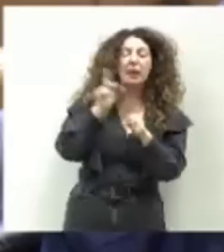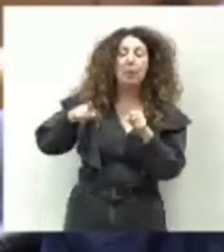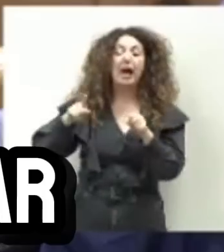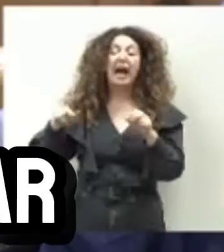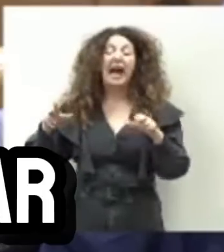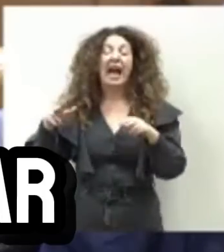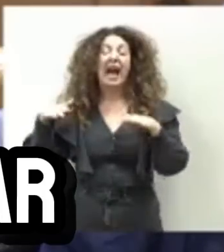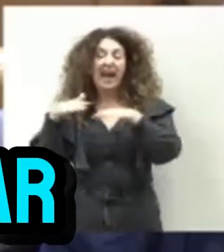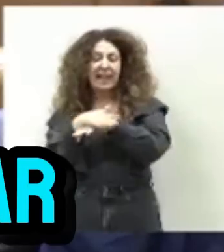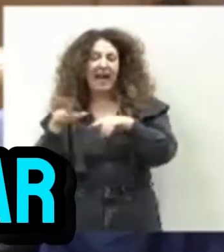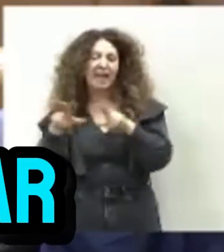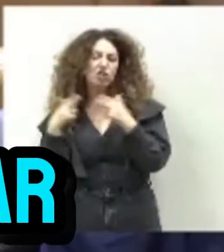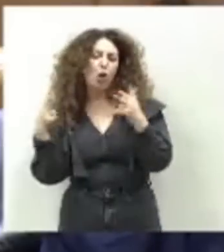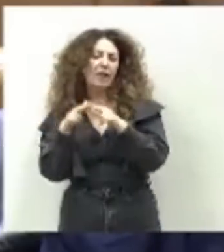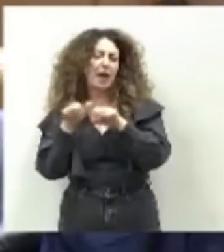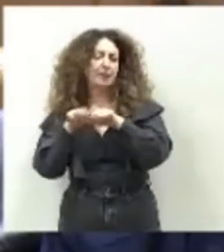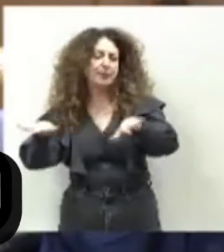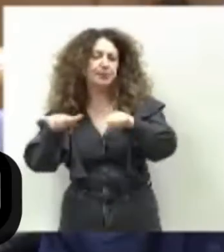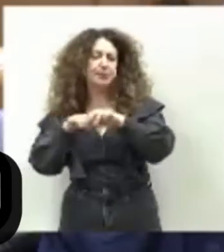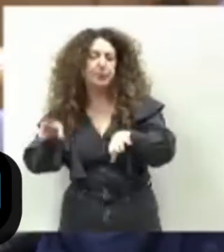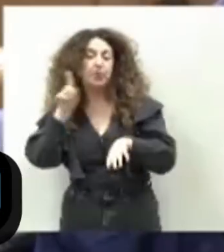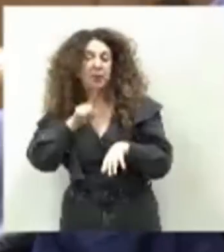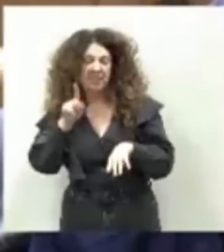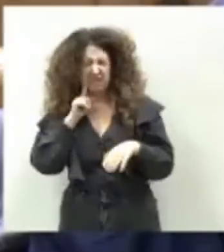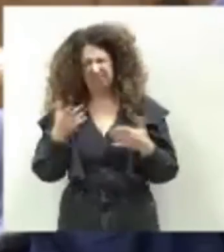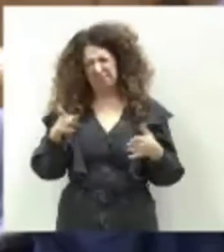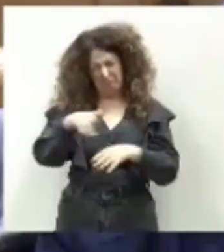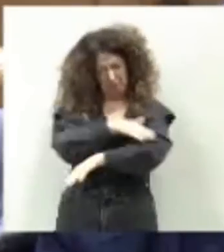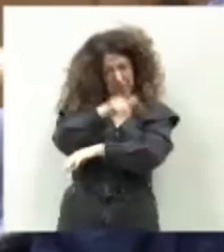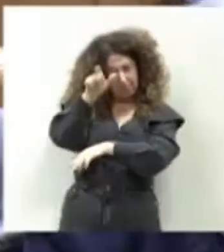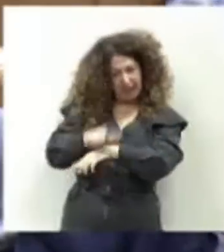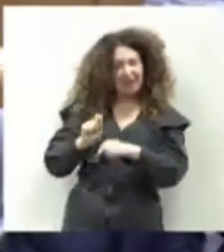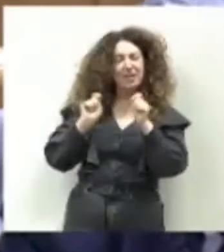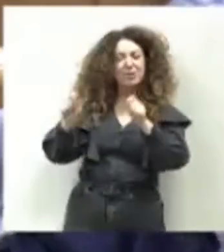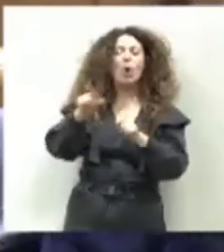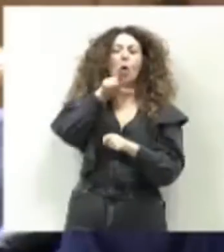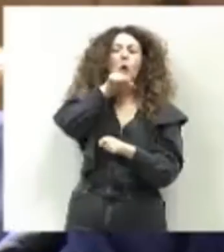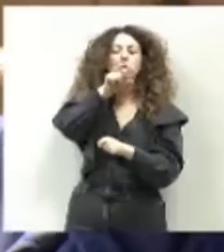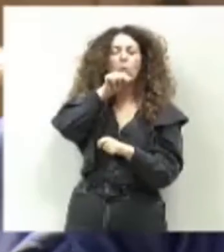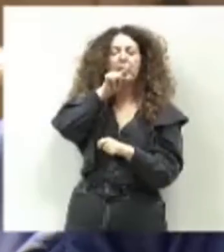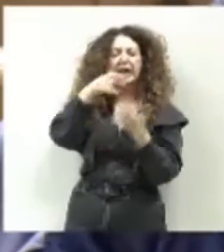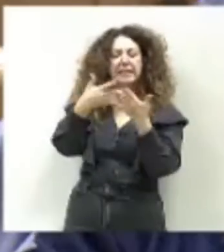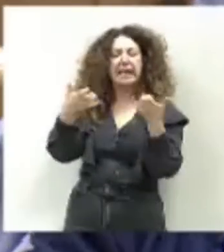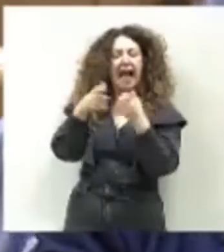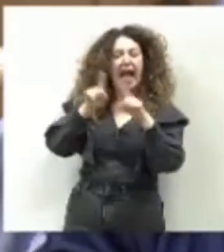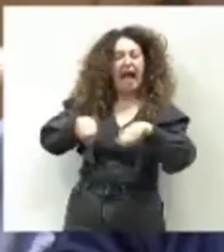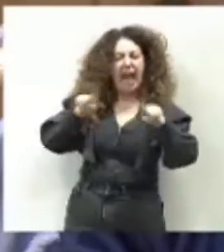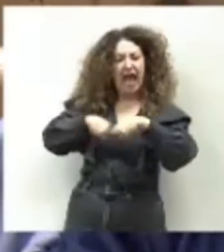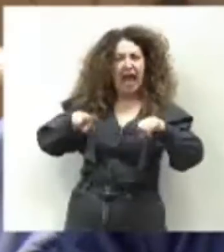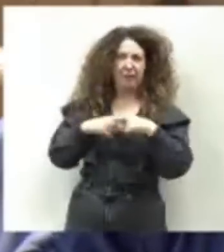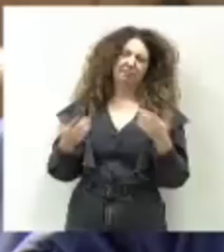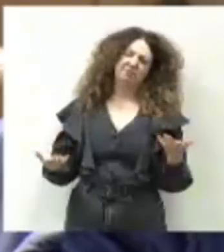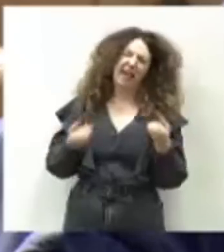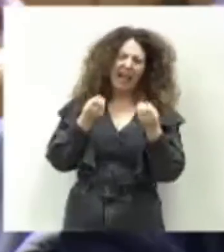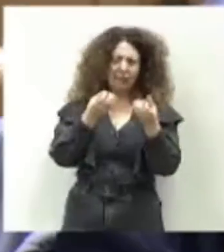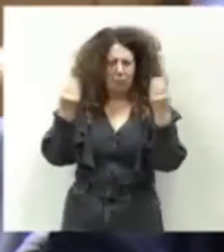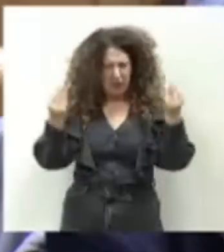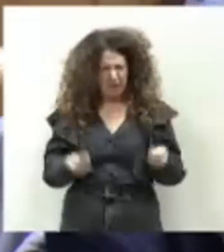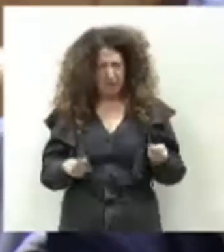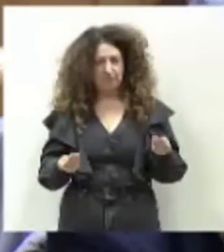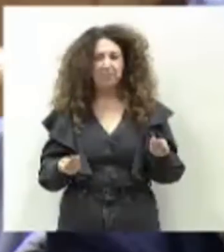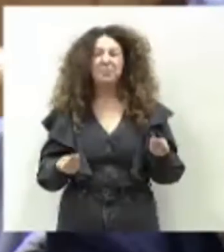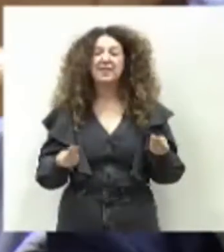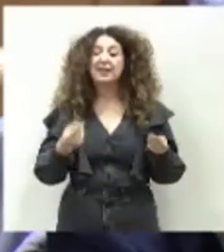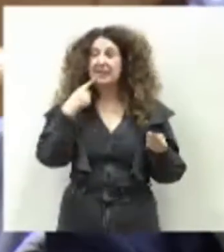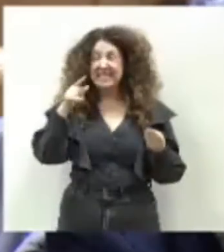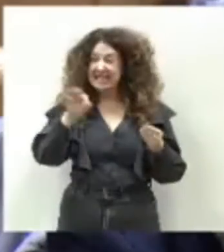tuitero, mucho mejor facilitar información como está haciendo estos días, ahora y siempre. ¿Usted no lo cree? Señor Puente, ni el